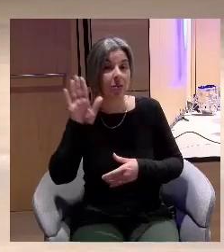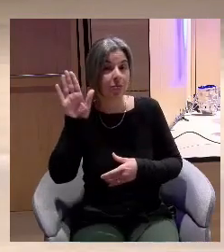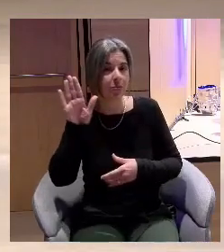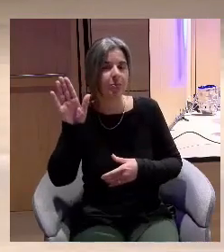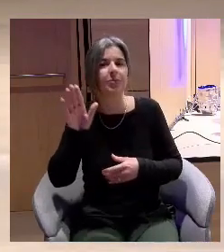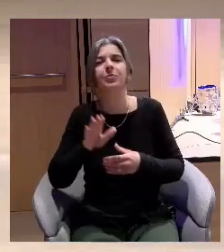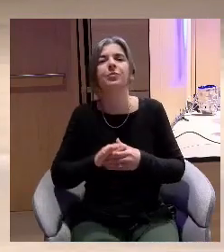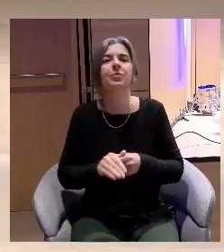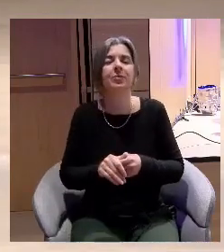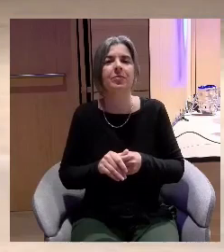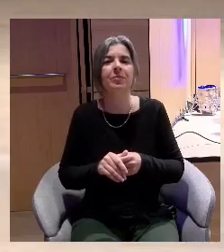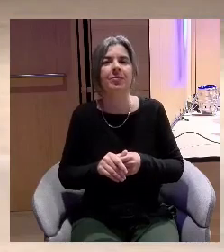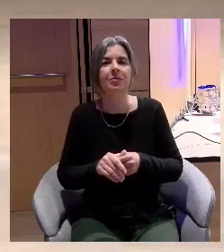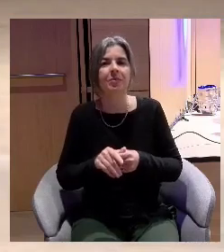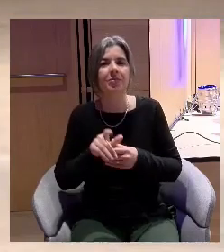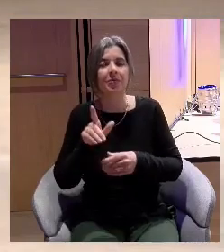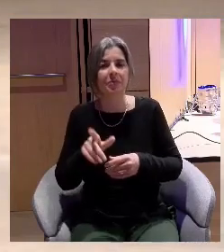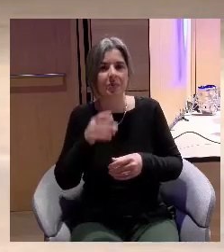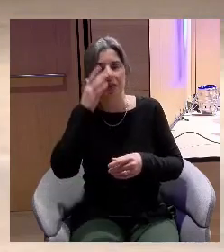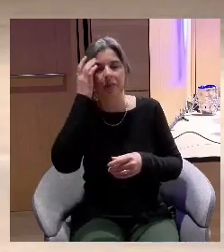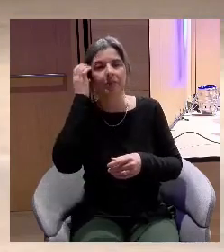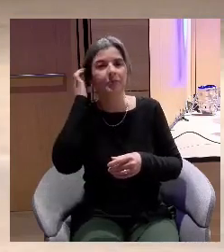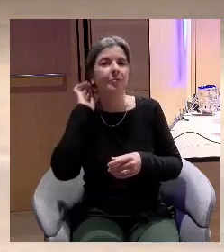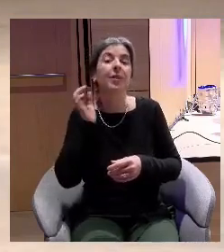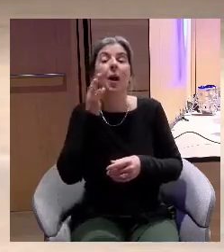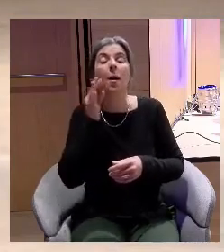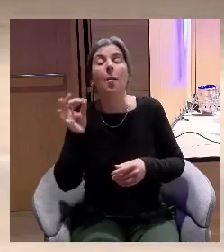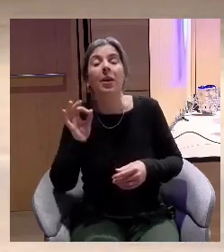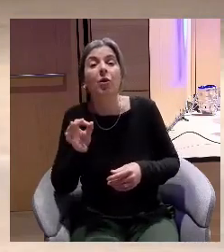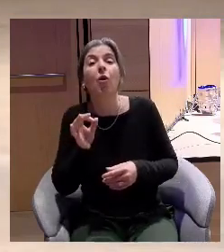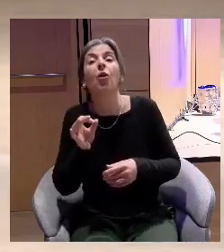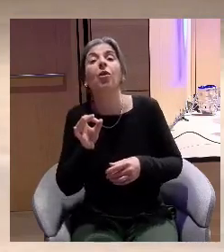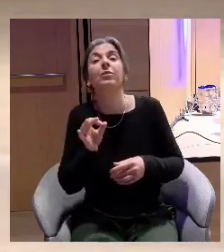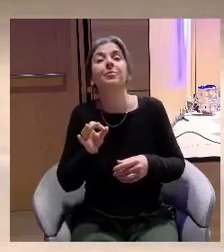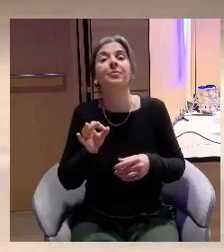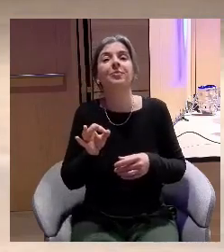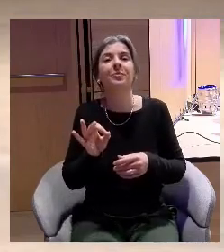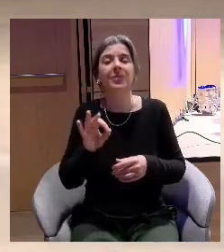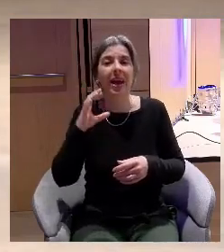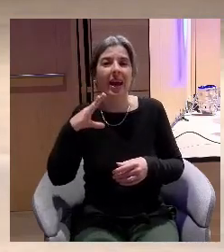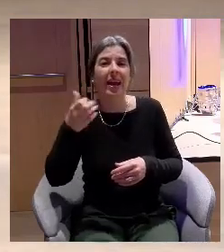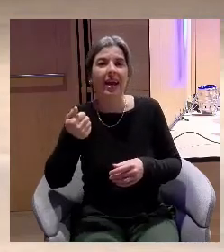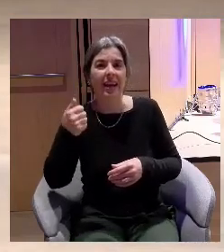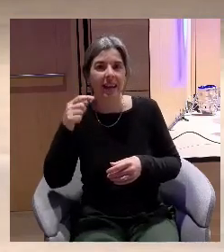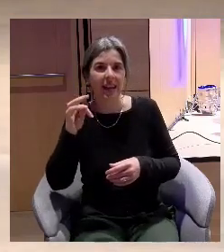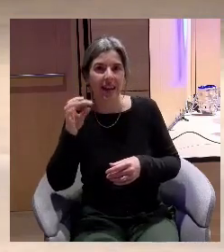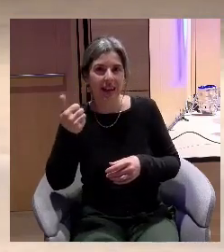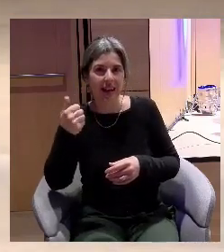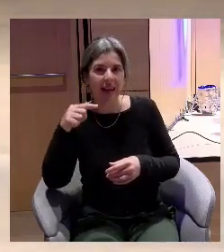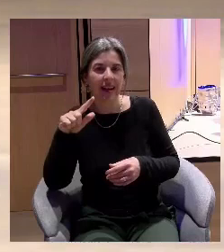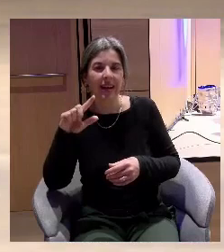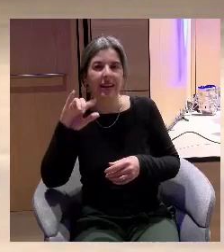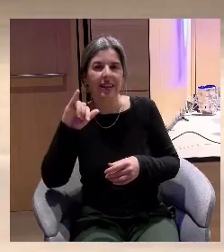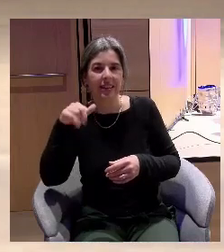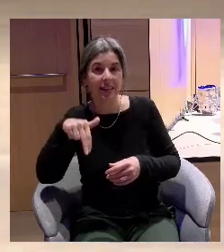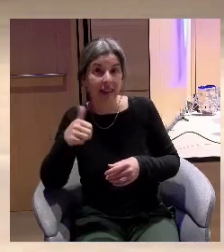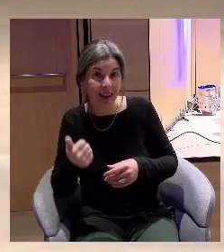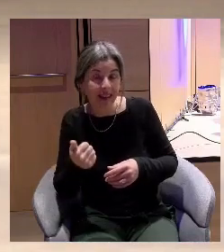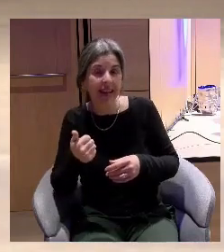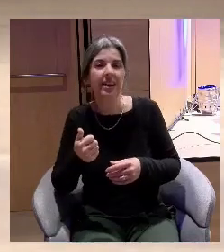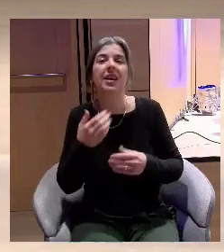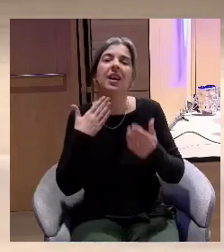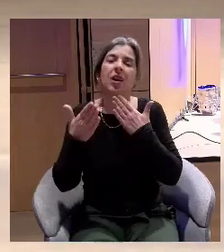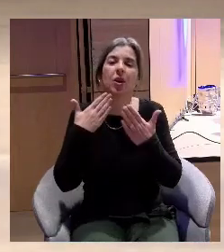Hola, ahí va, se escucha. Perdón, Catalina, pero justo cuando estábamos charlando en la previa, me había